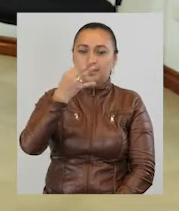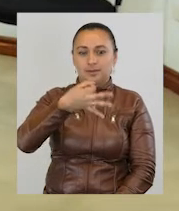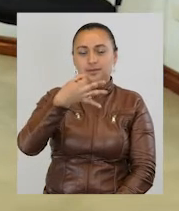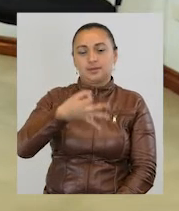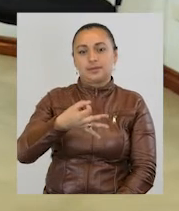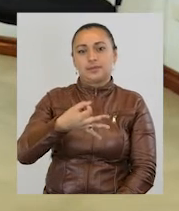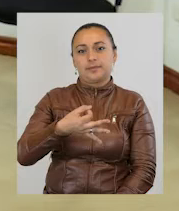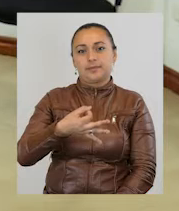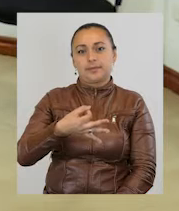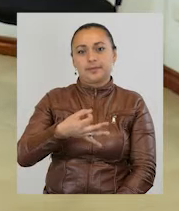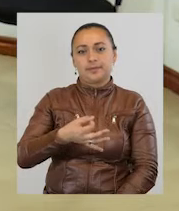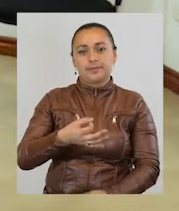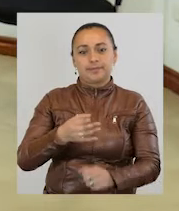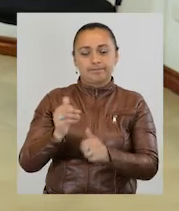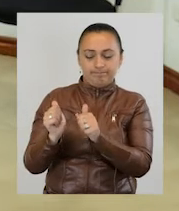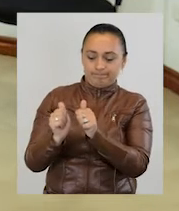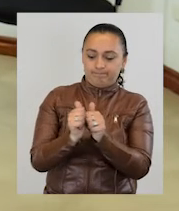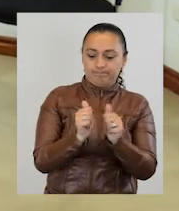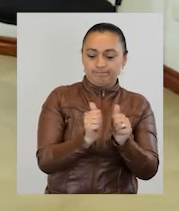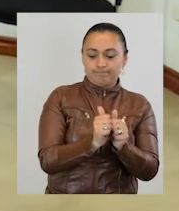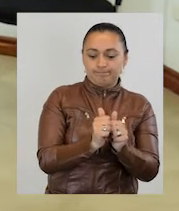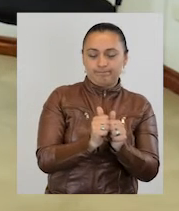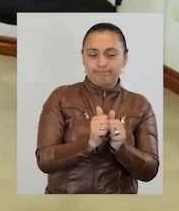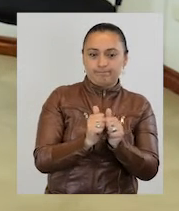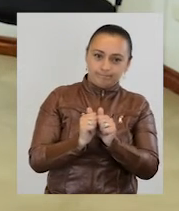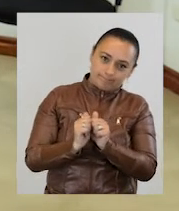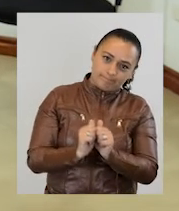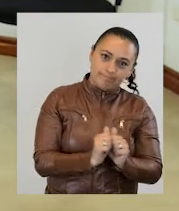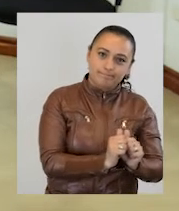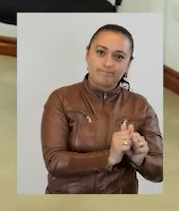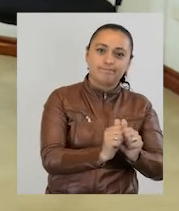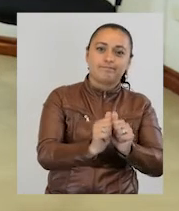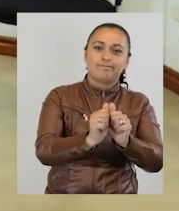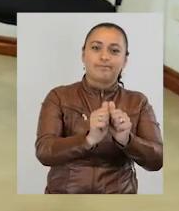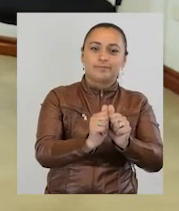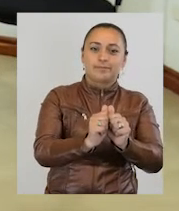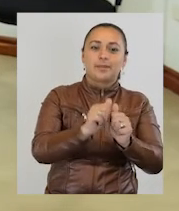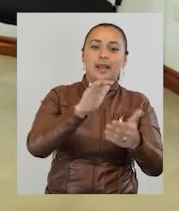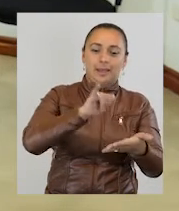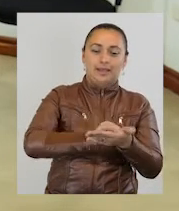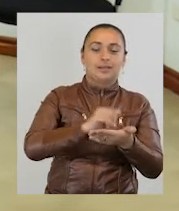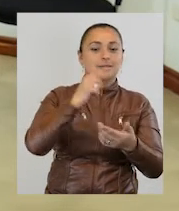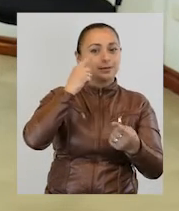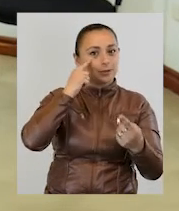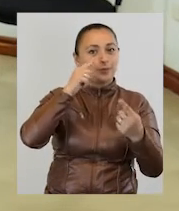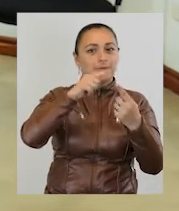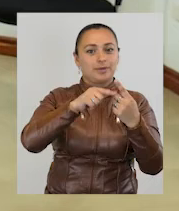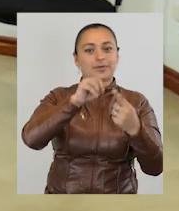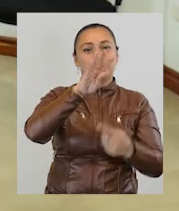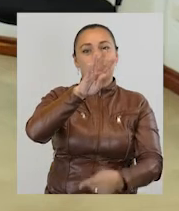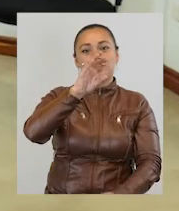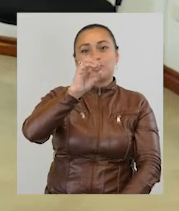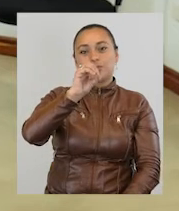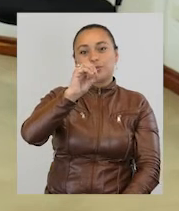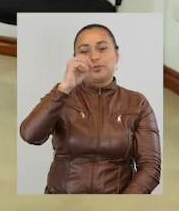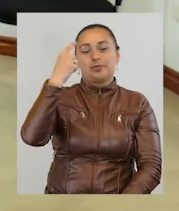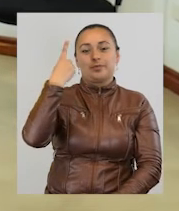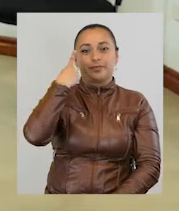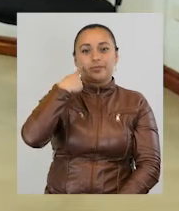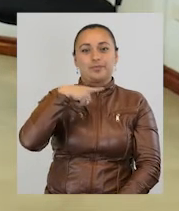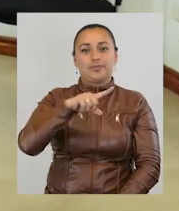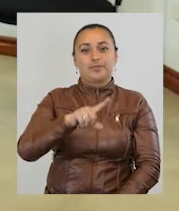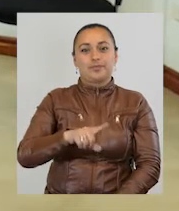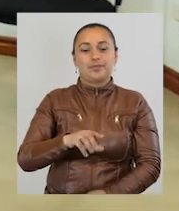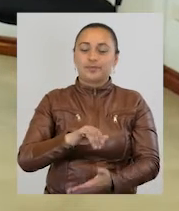Que Santa María, la siempre Virgen, nos acompañe en este camino y en este propósito